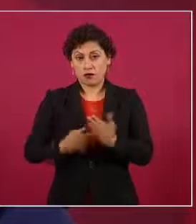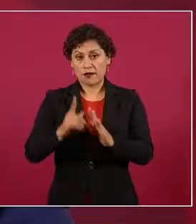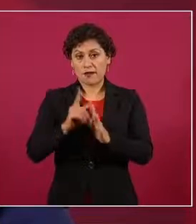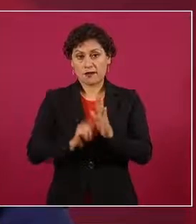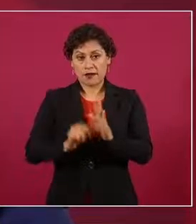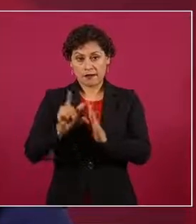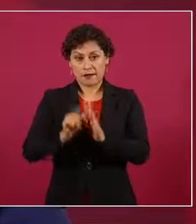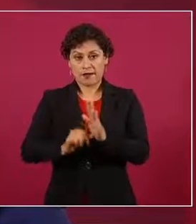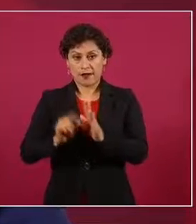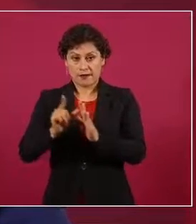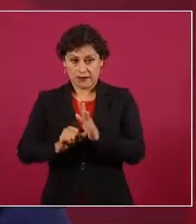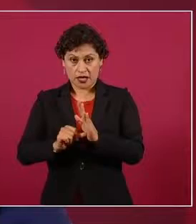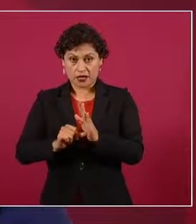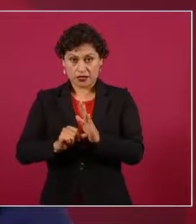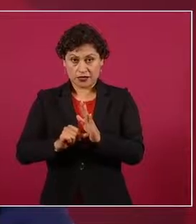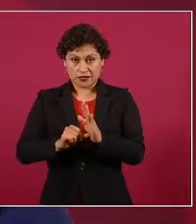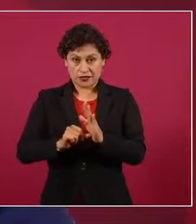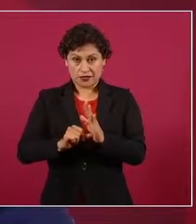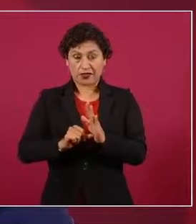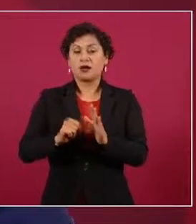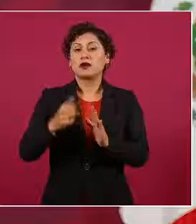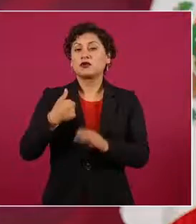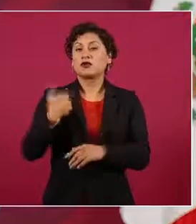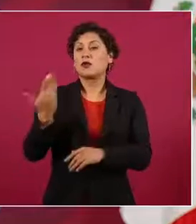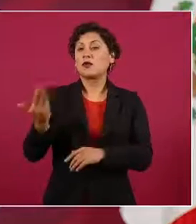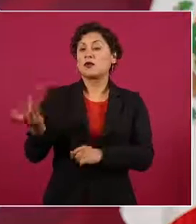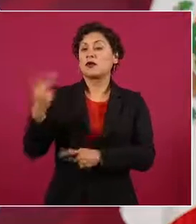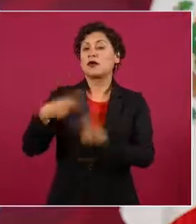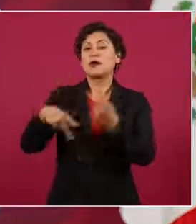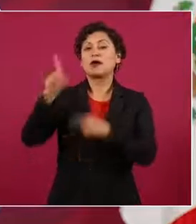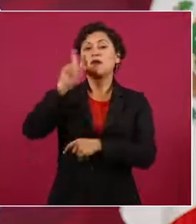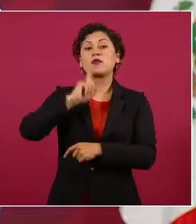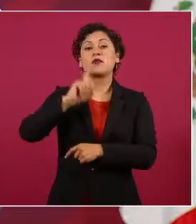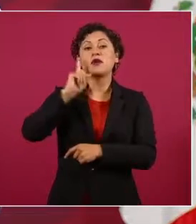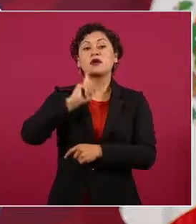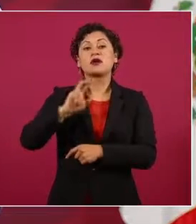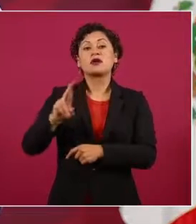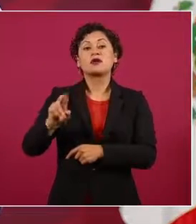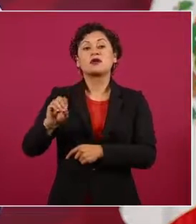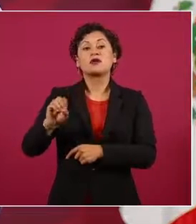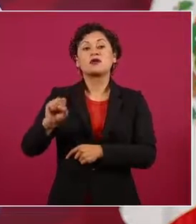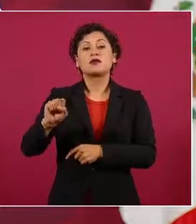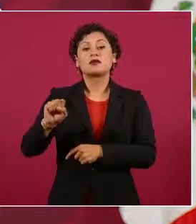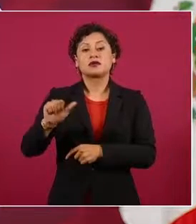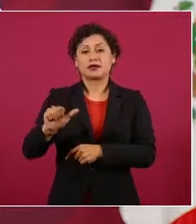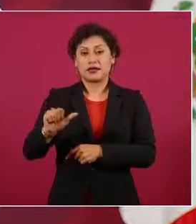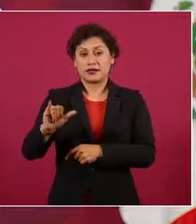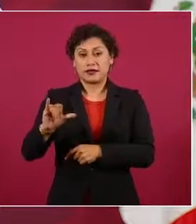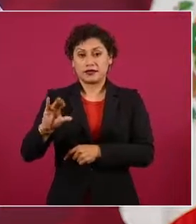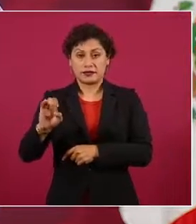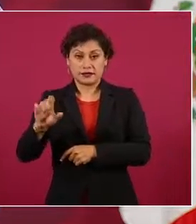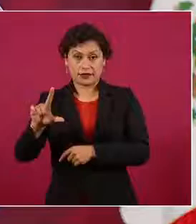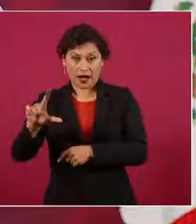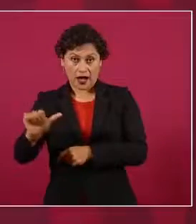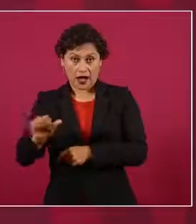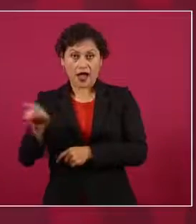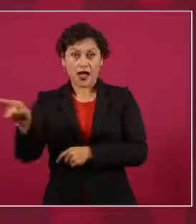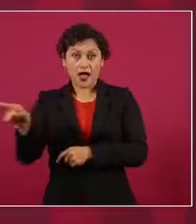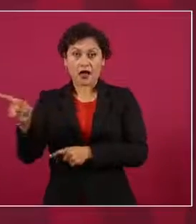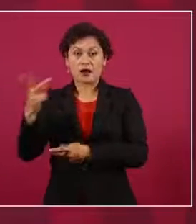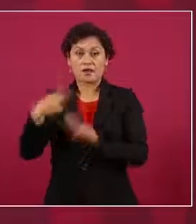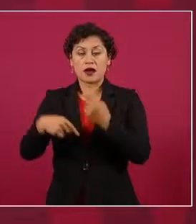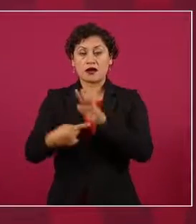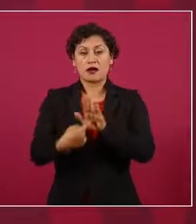seguridad, que Rosa Isela Rodríguez presente el estado